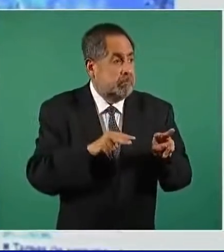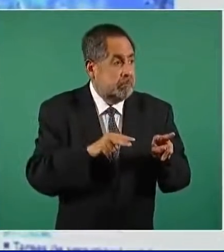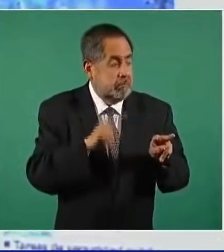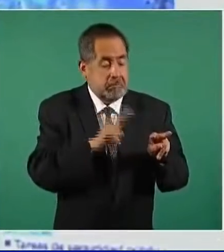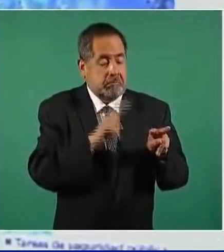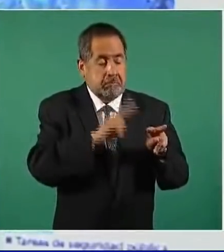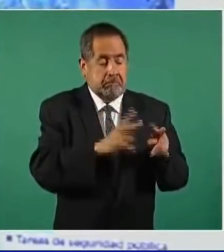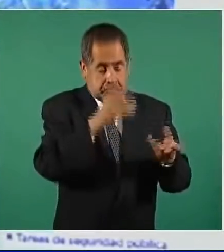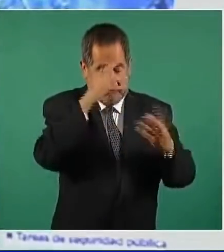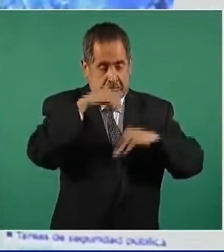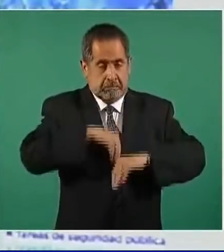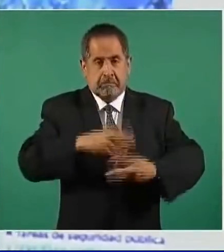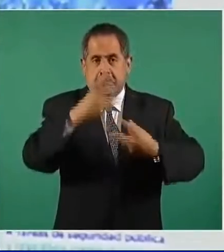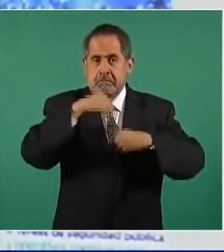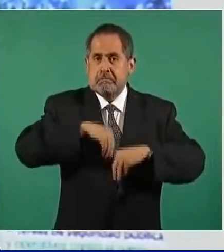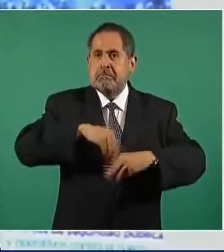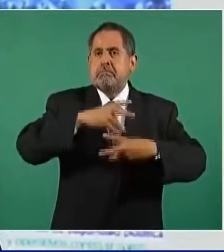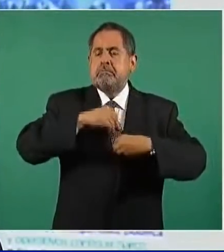consumen